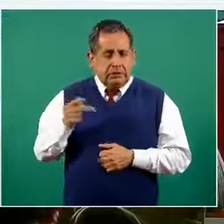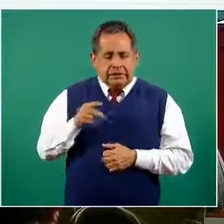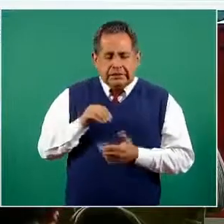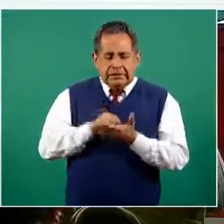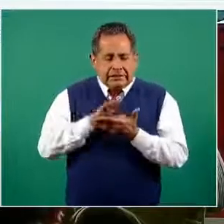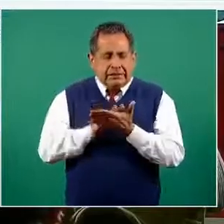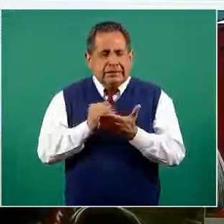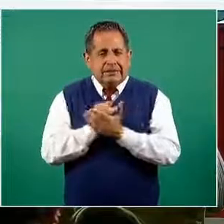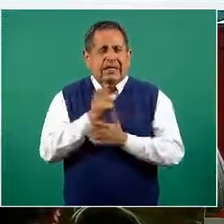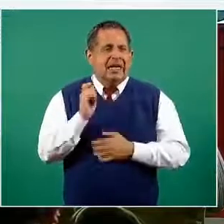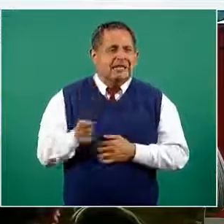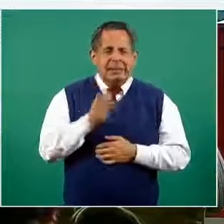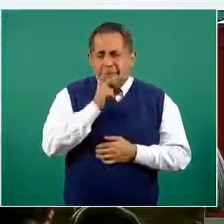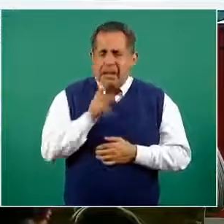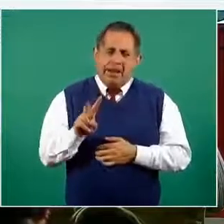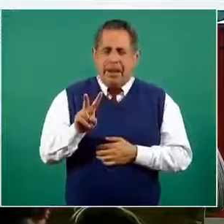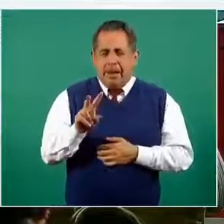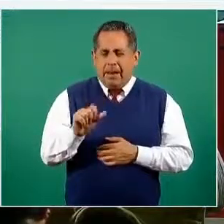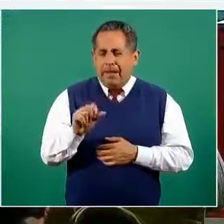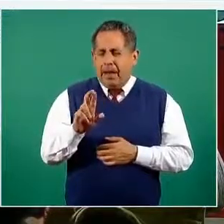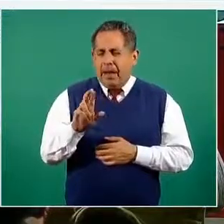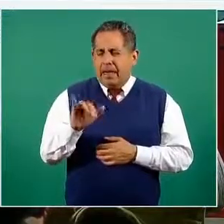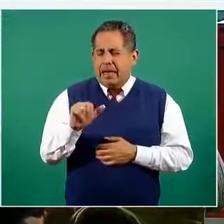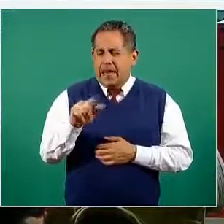poco lo que es variante. Y variante es